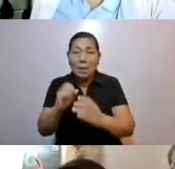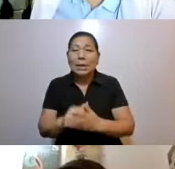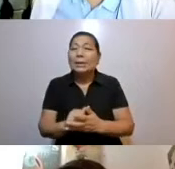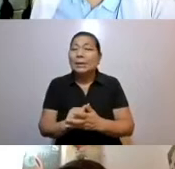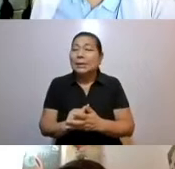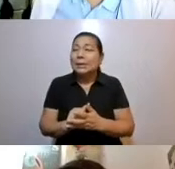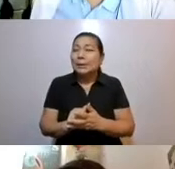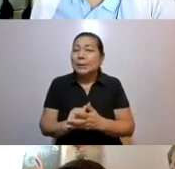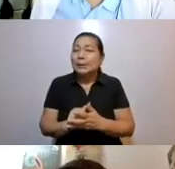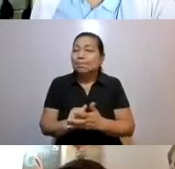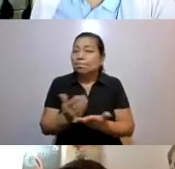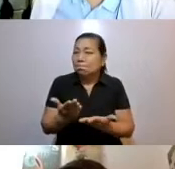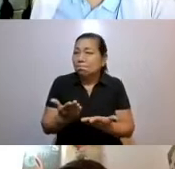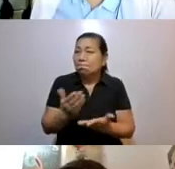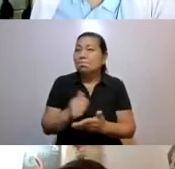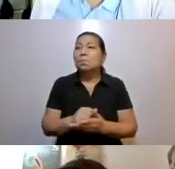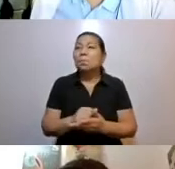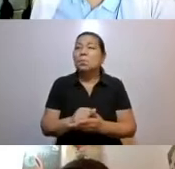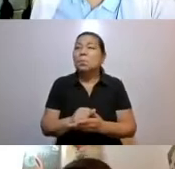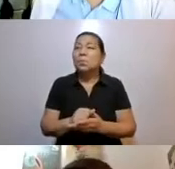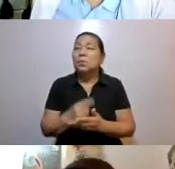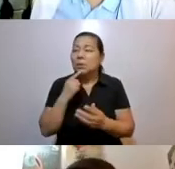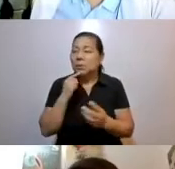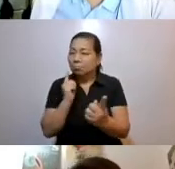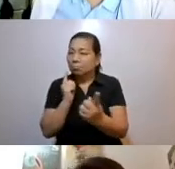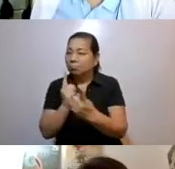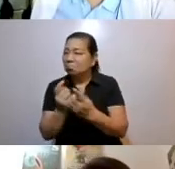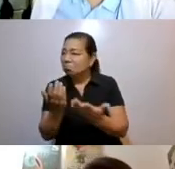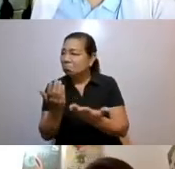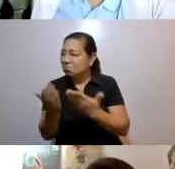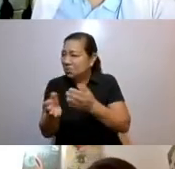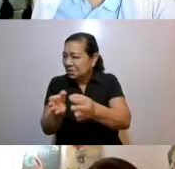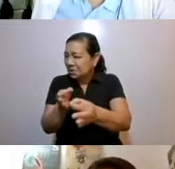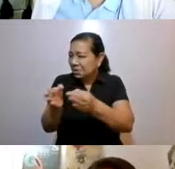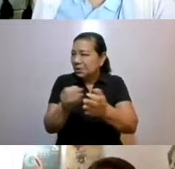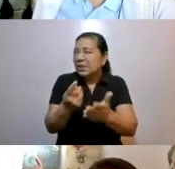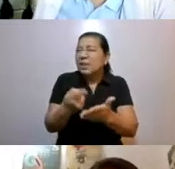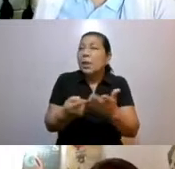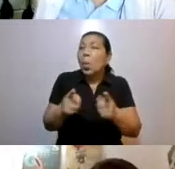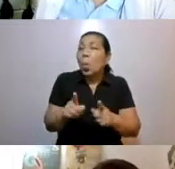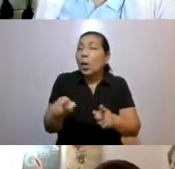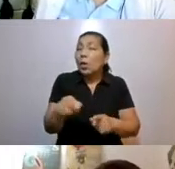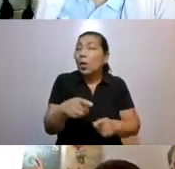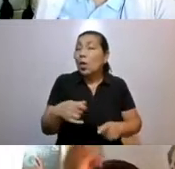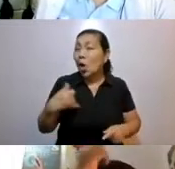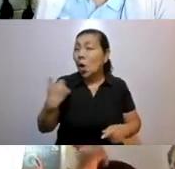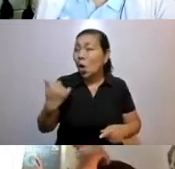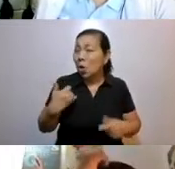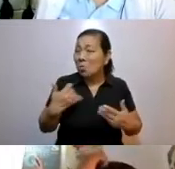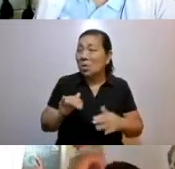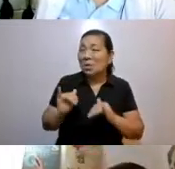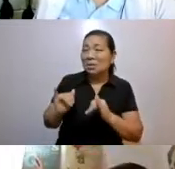voy a hacer un enfoque más o menos de qué ocurre con los jóvenes, y hablo de